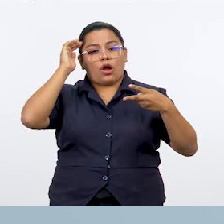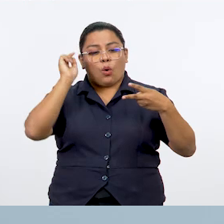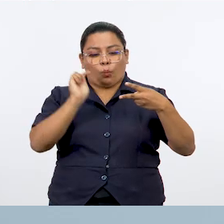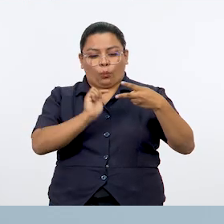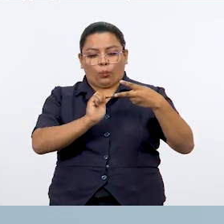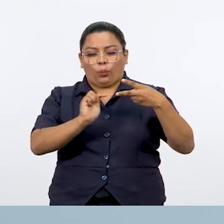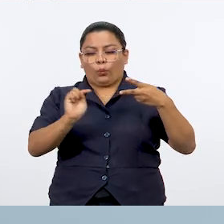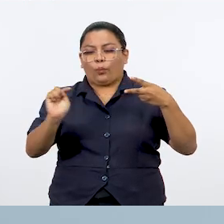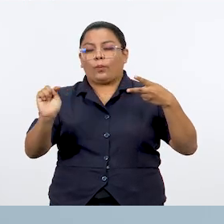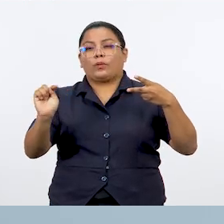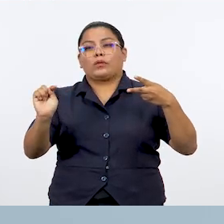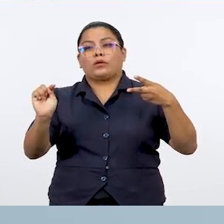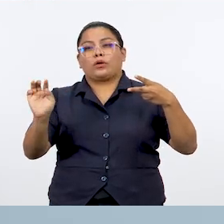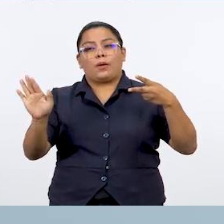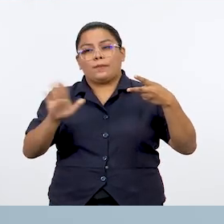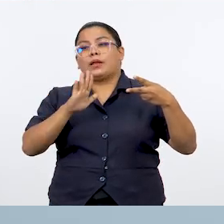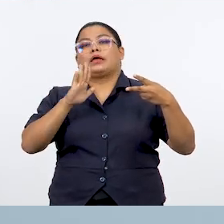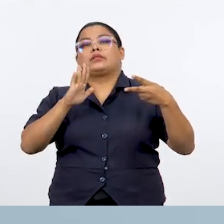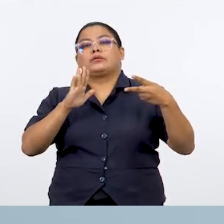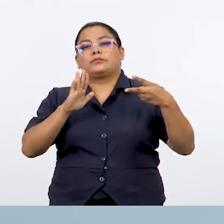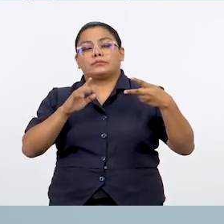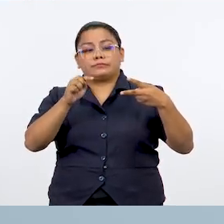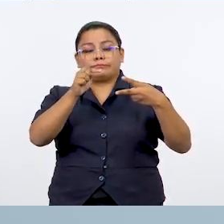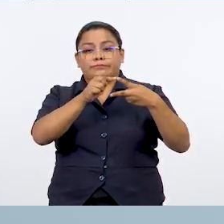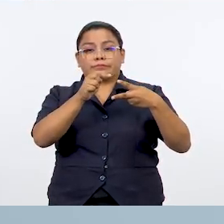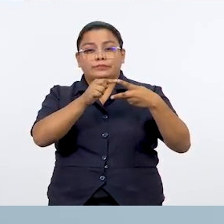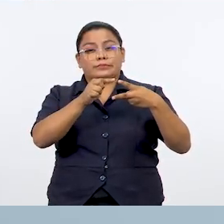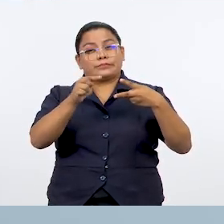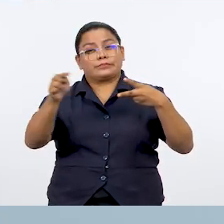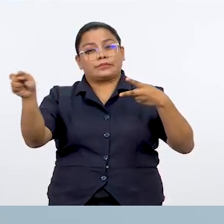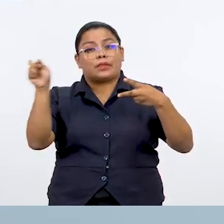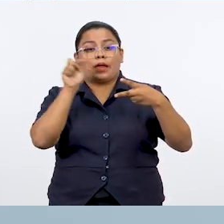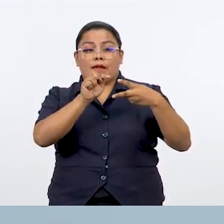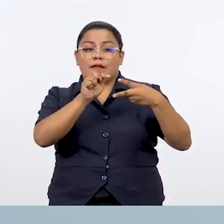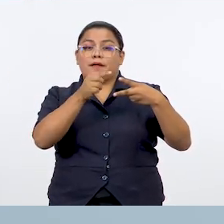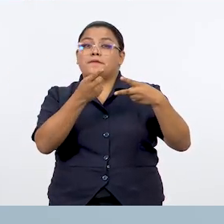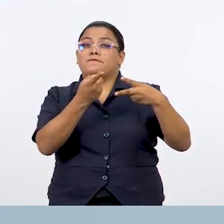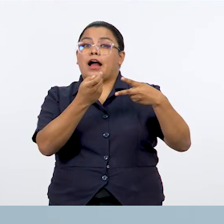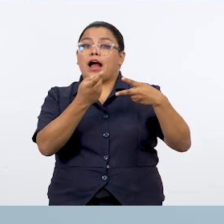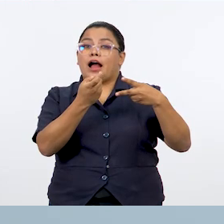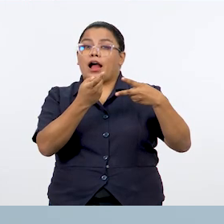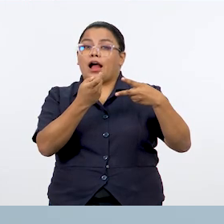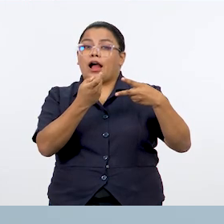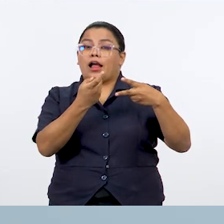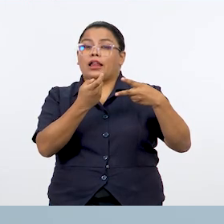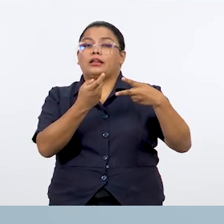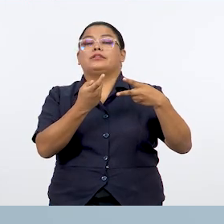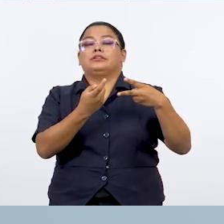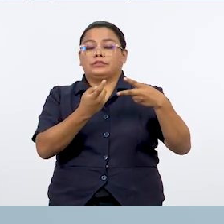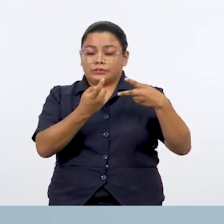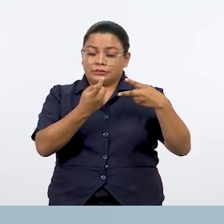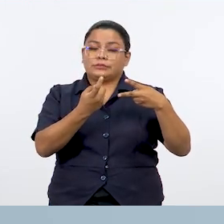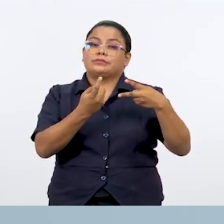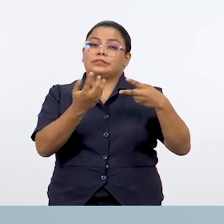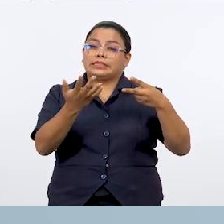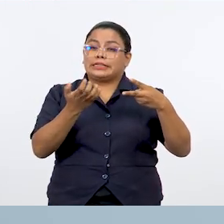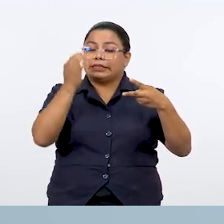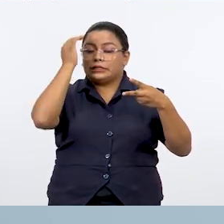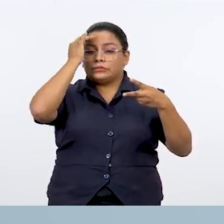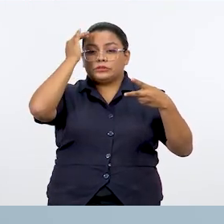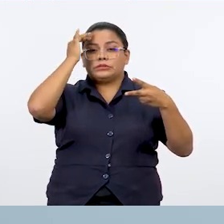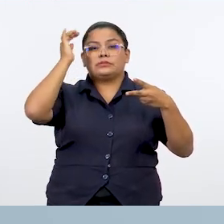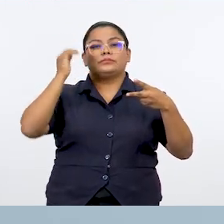rectas que tiene los datos completos y la otra a la cual le hace falta el dato, que es justamente el que andamos